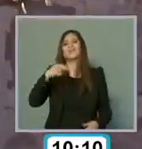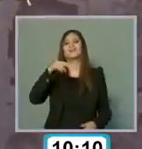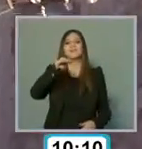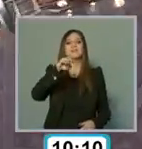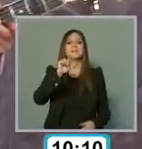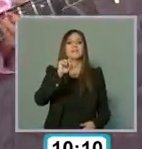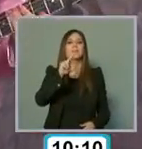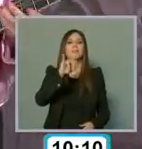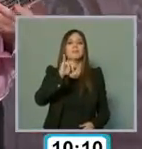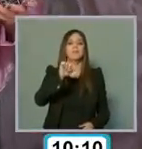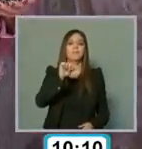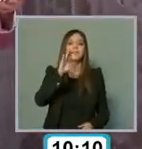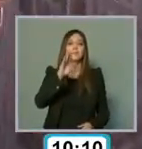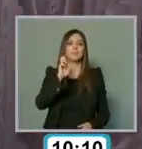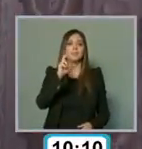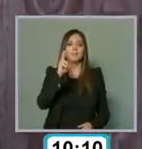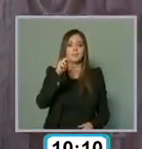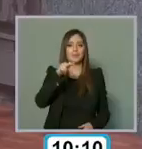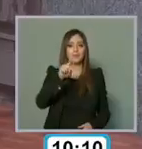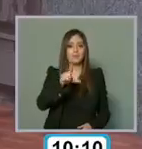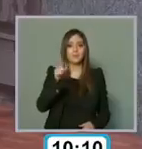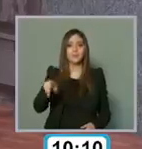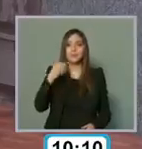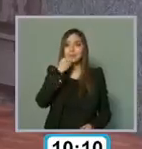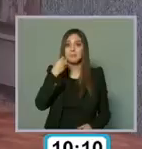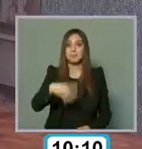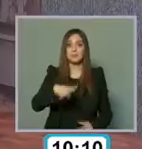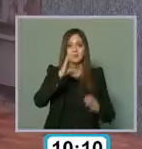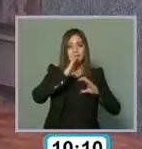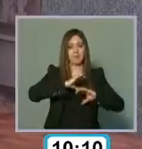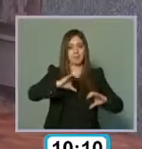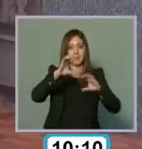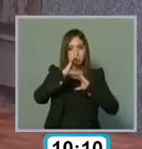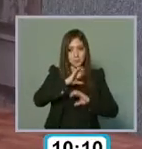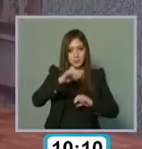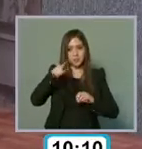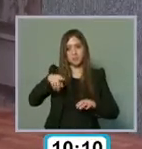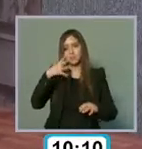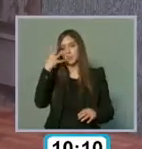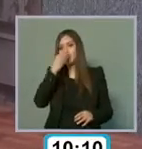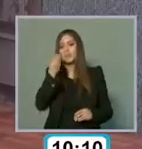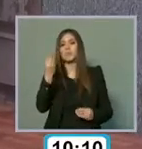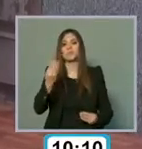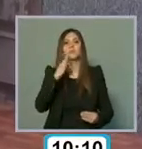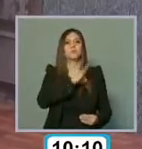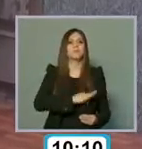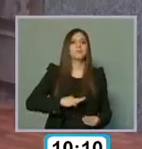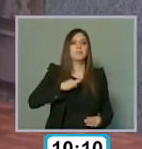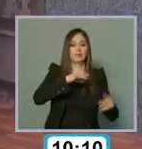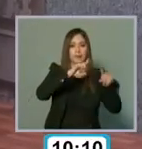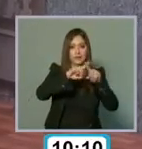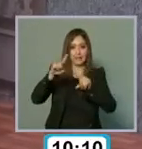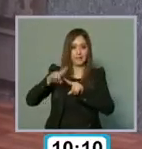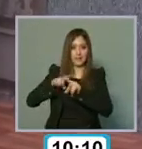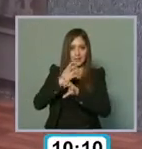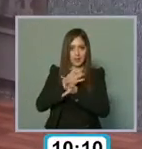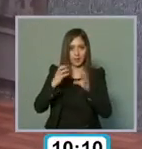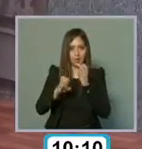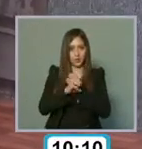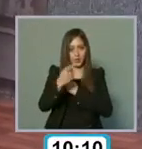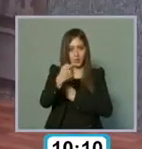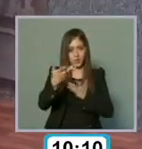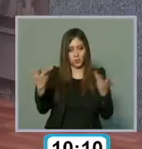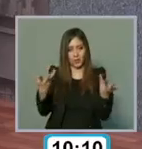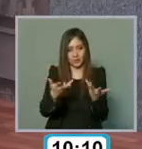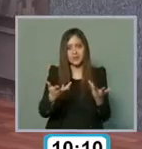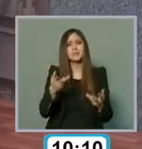Bernal! ¡Qué inspiración! ¡Qué bárbara! Muy bien. Qué bonito tema, muchas felicidades, como todo lo que haces. Ay, pues muchísimas gracias. Cuéntale al